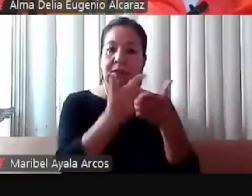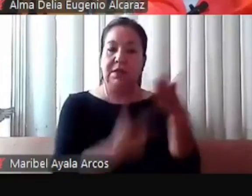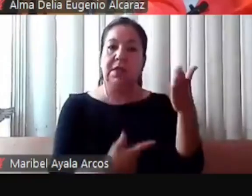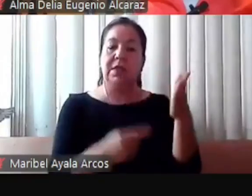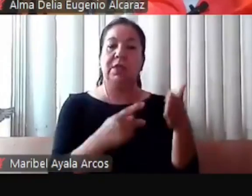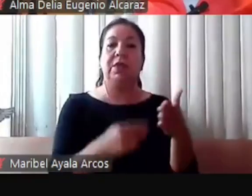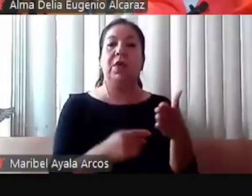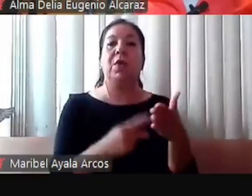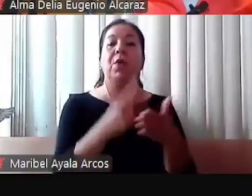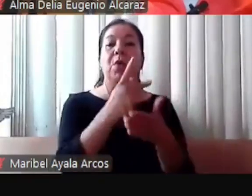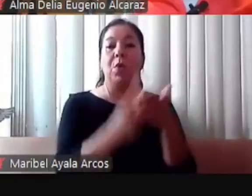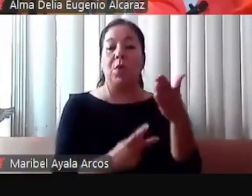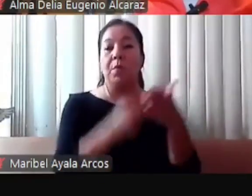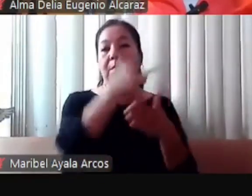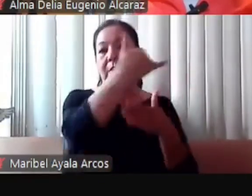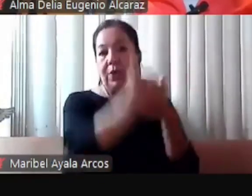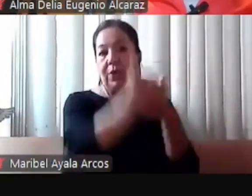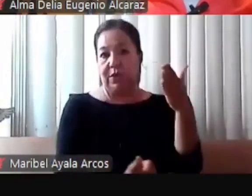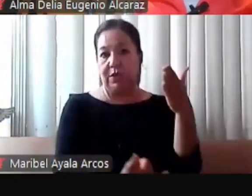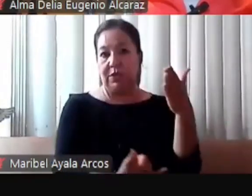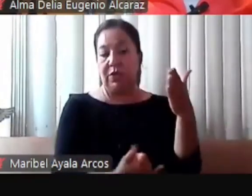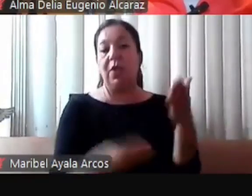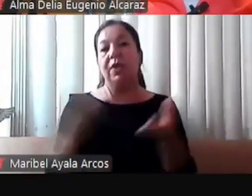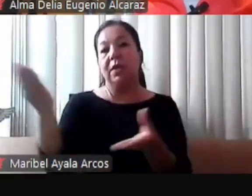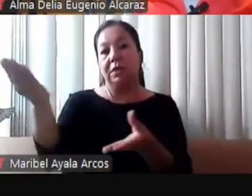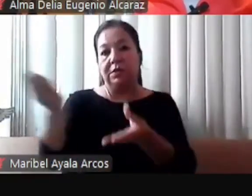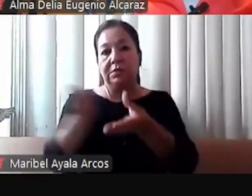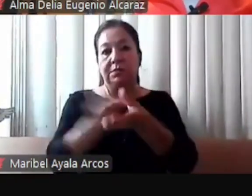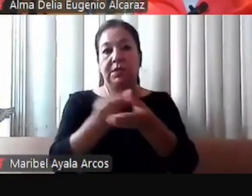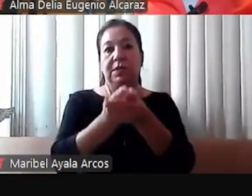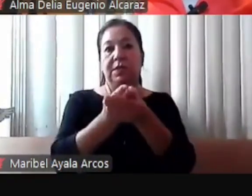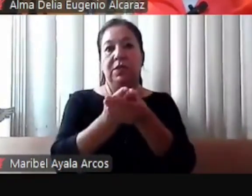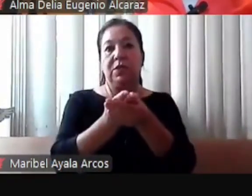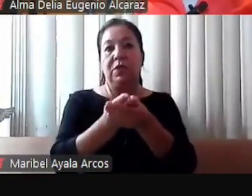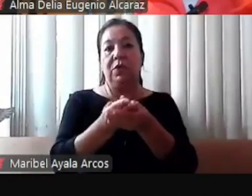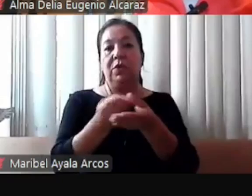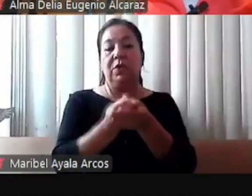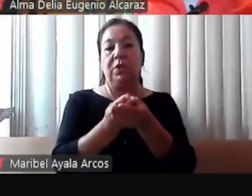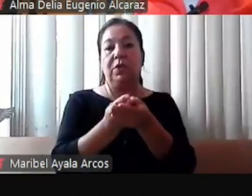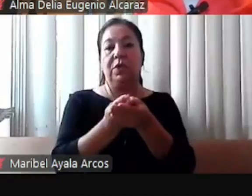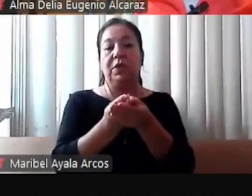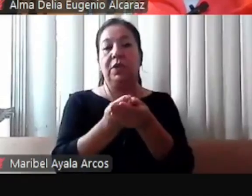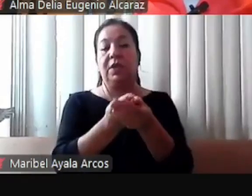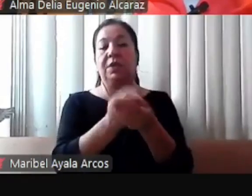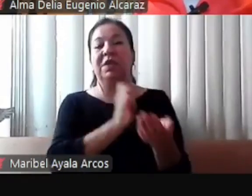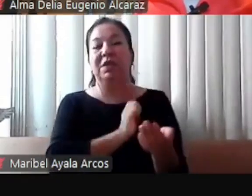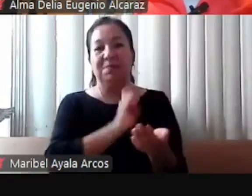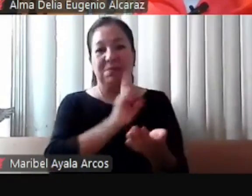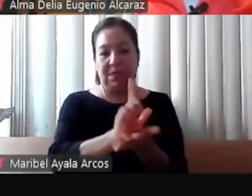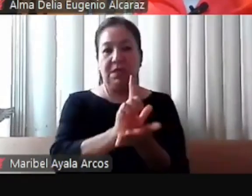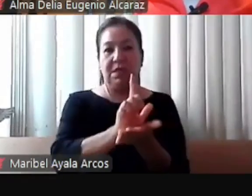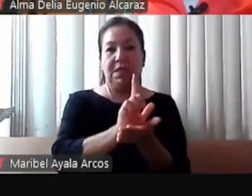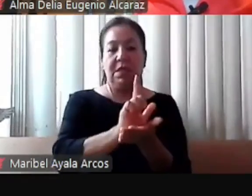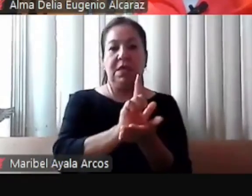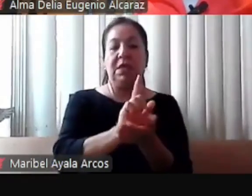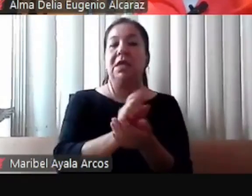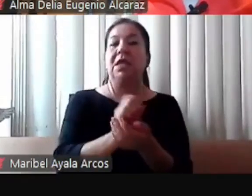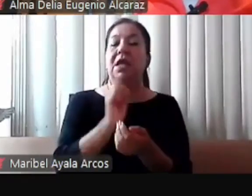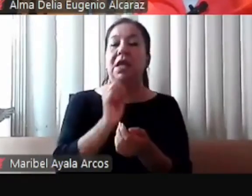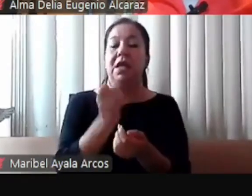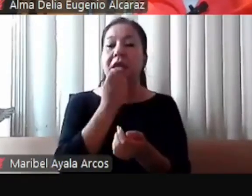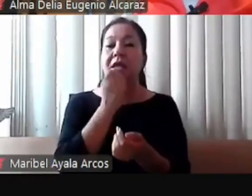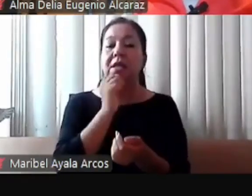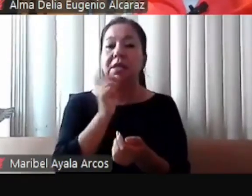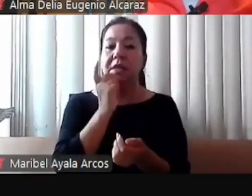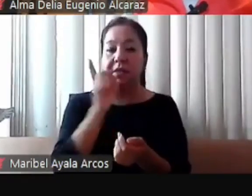proyecto de resolución relativo al expediente de un procedimiento especial sancionador número 13/2024,